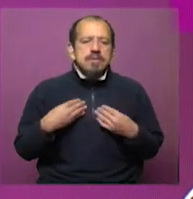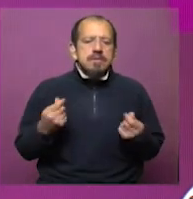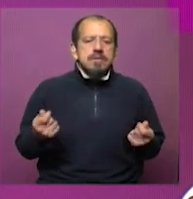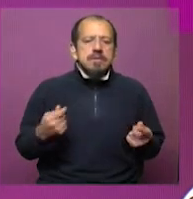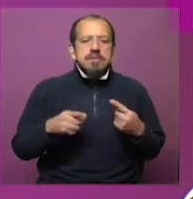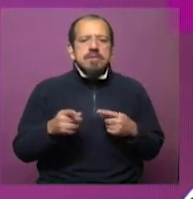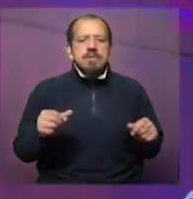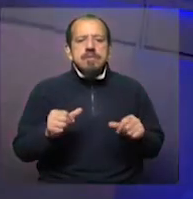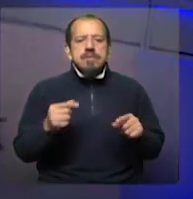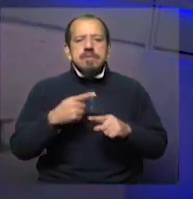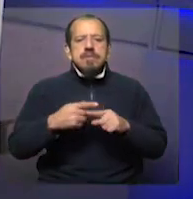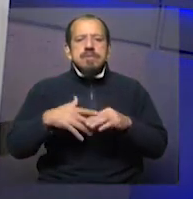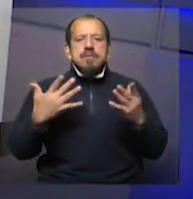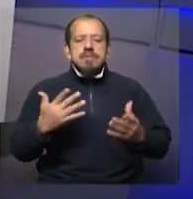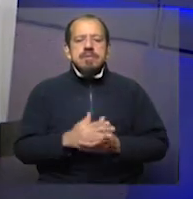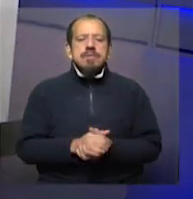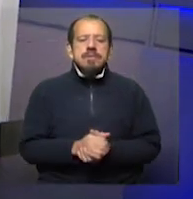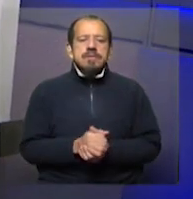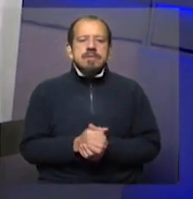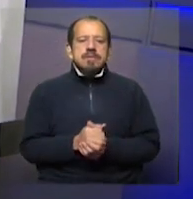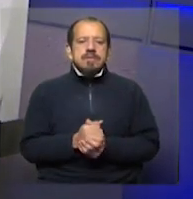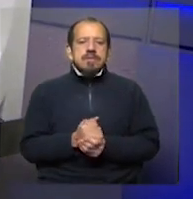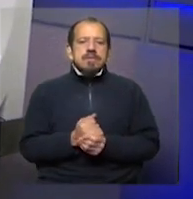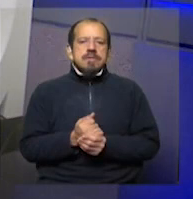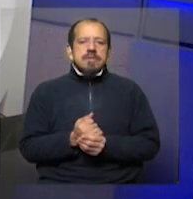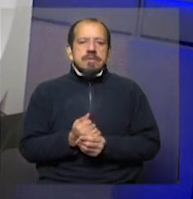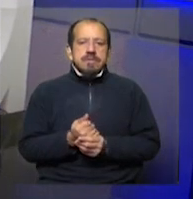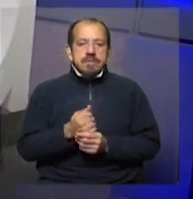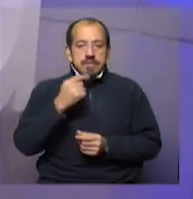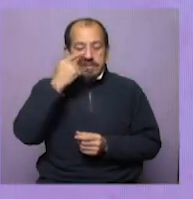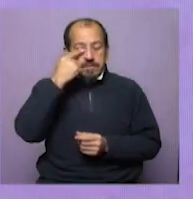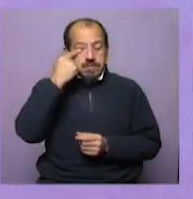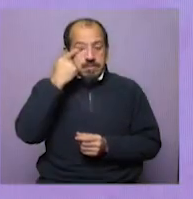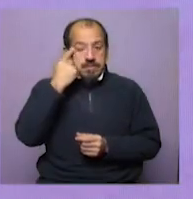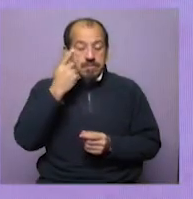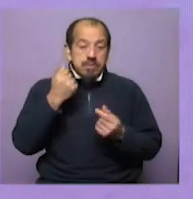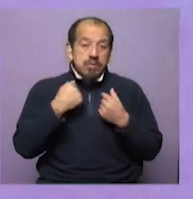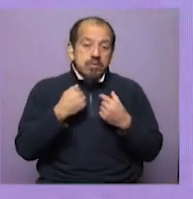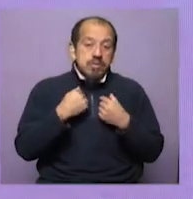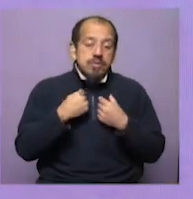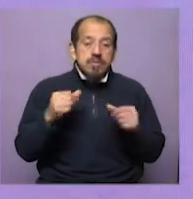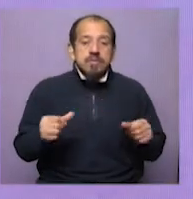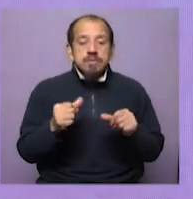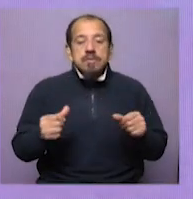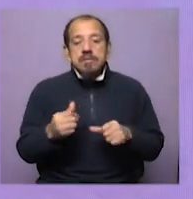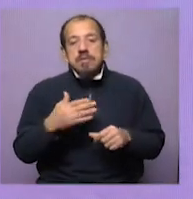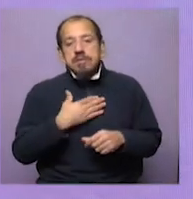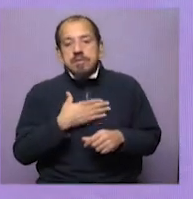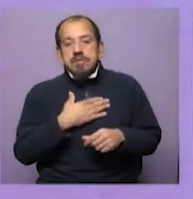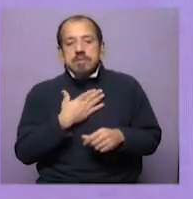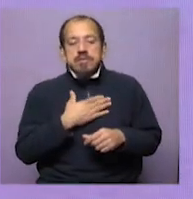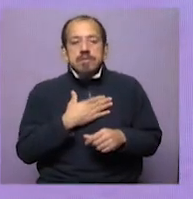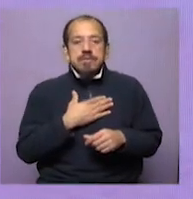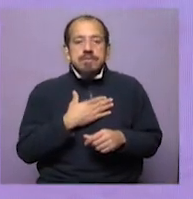los realizadores del festival? No, y, o sea, para nosotros, digo, es algo que hacemos con mucho gusto, es algo